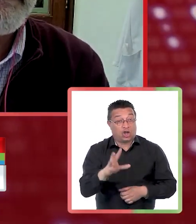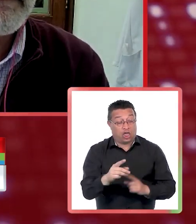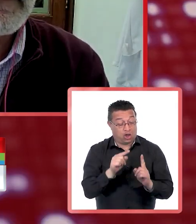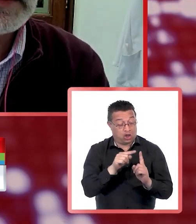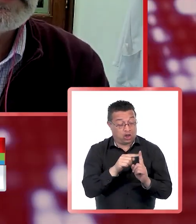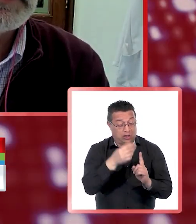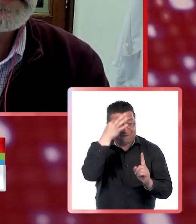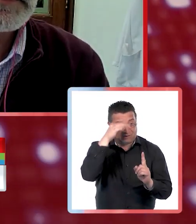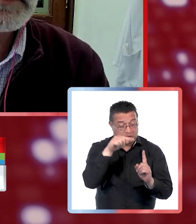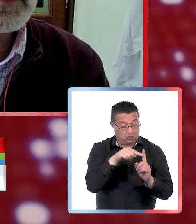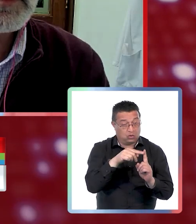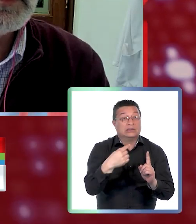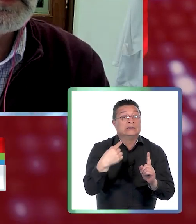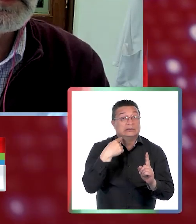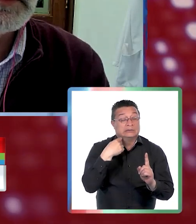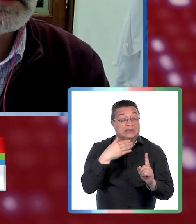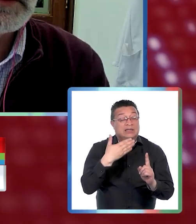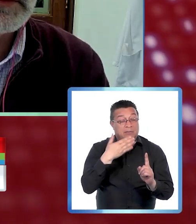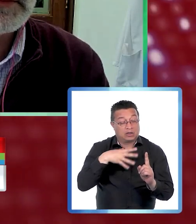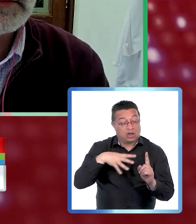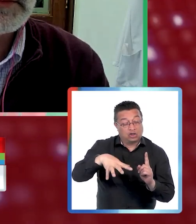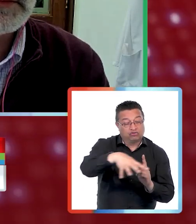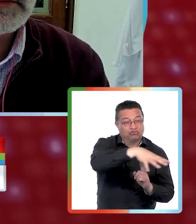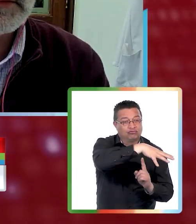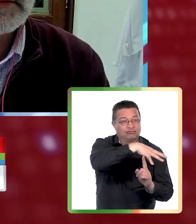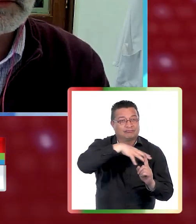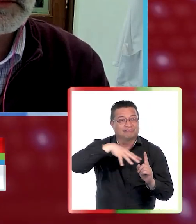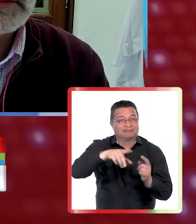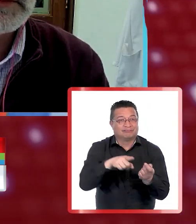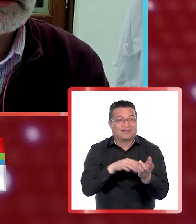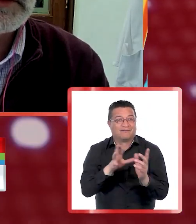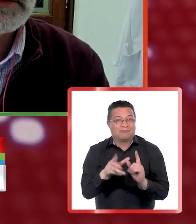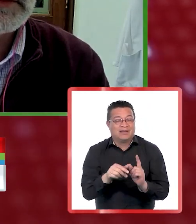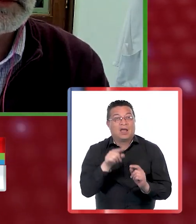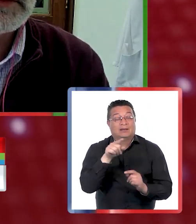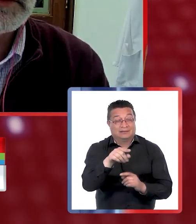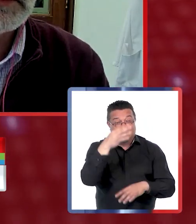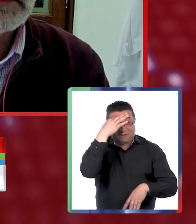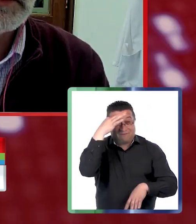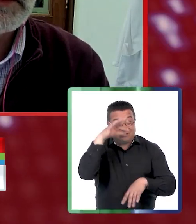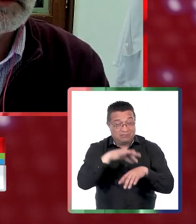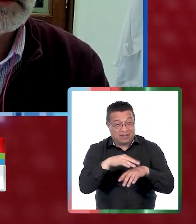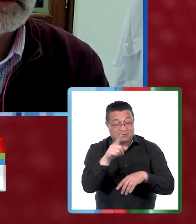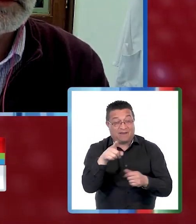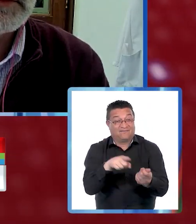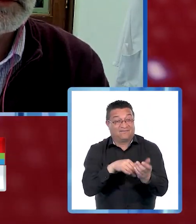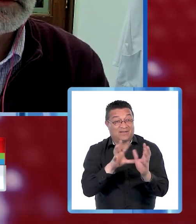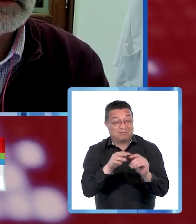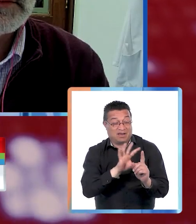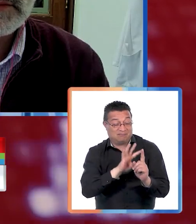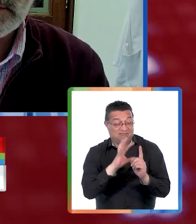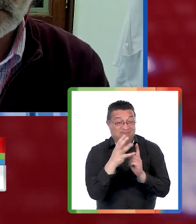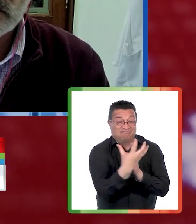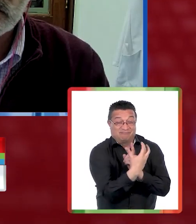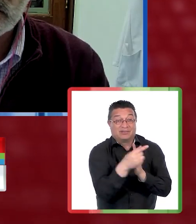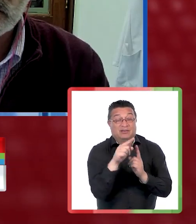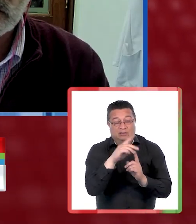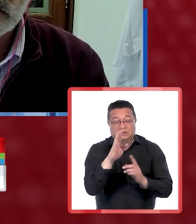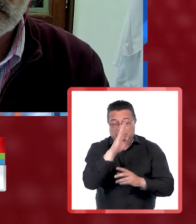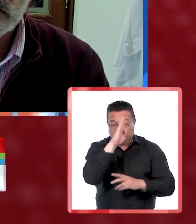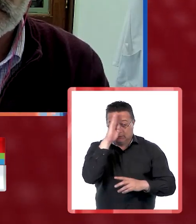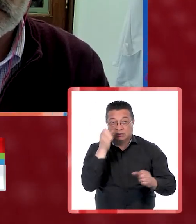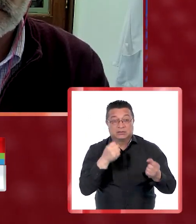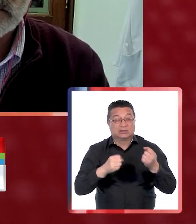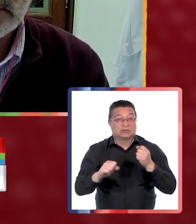a quien las padece, sino que también afectan a su entorno. Sin duda es una de esas enfermedades que asumo que a nivel familiar generan